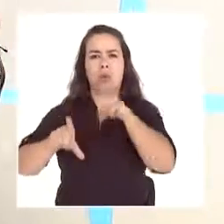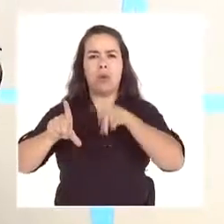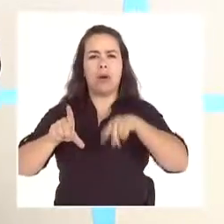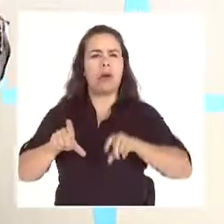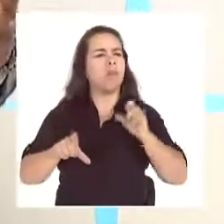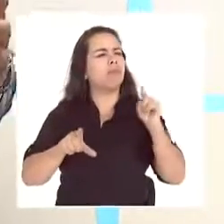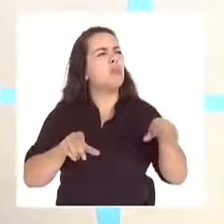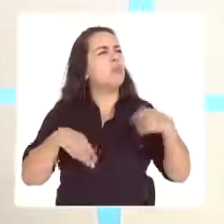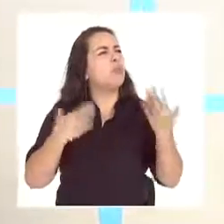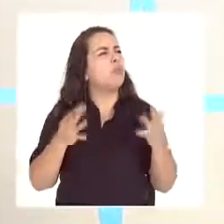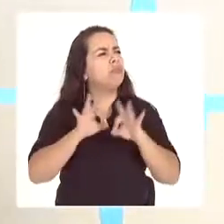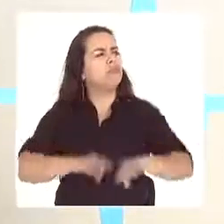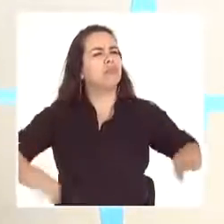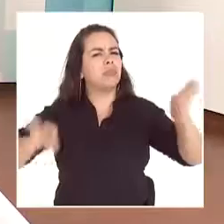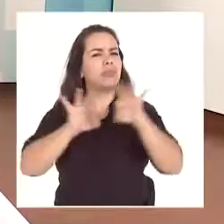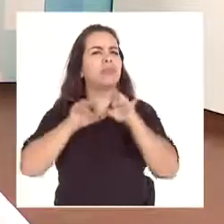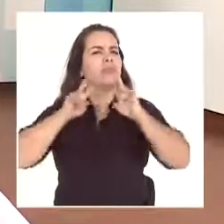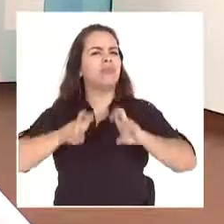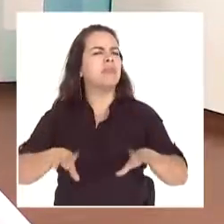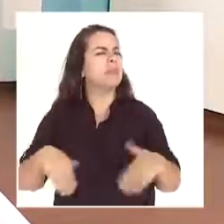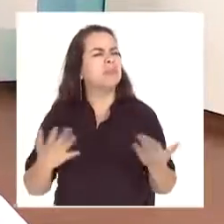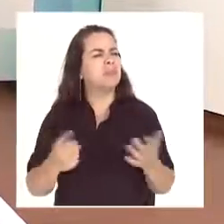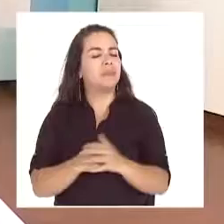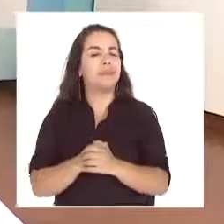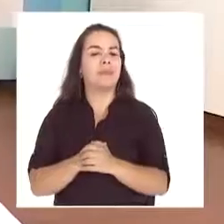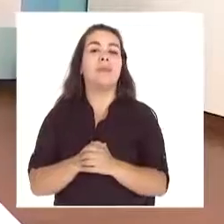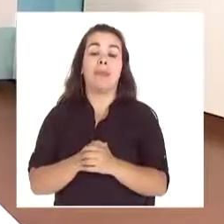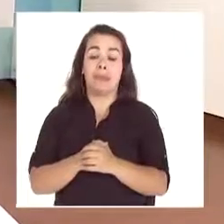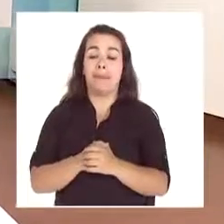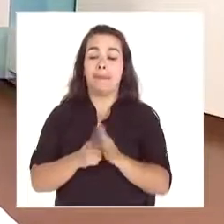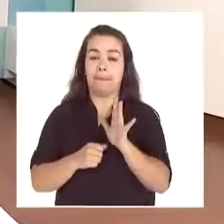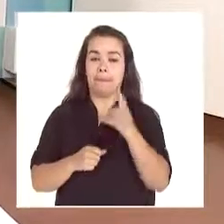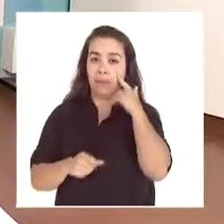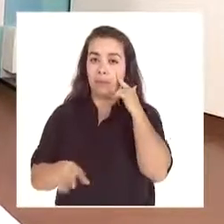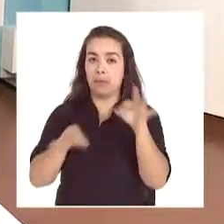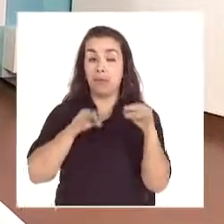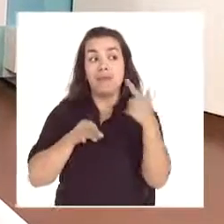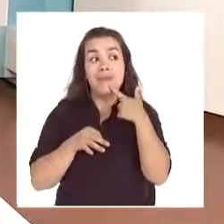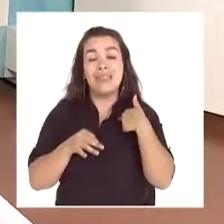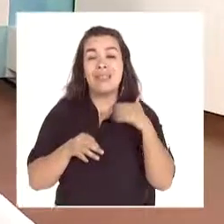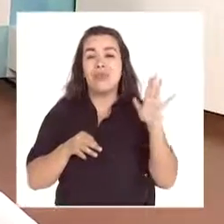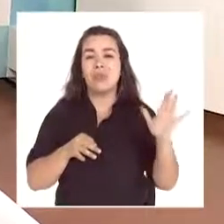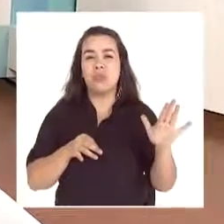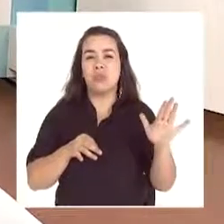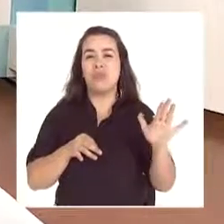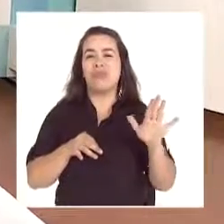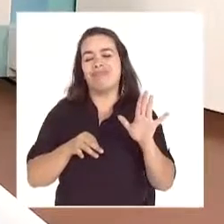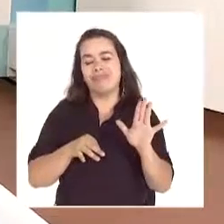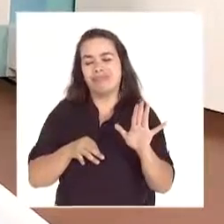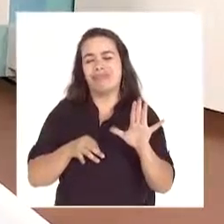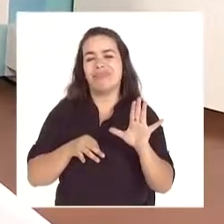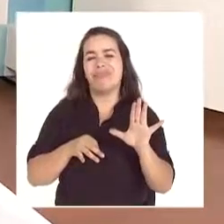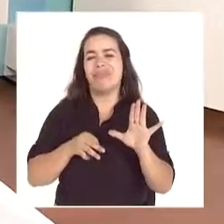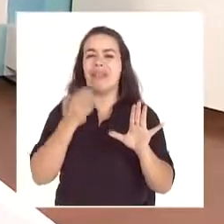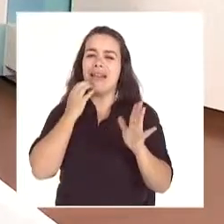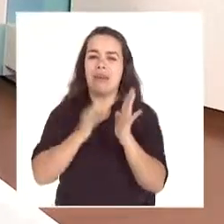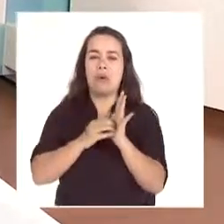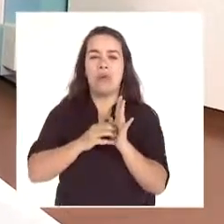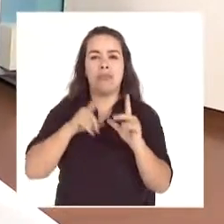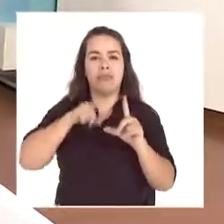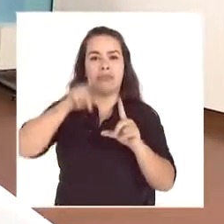esa parte de la importancia de ese estudio. La onomatopeya que acabas de utilizar es bastante importante, sobre todo